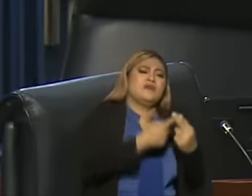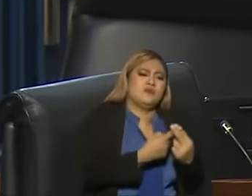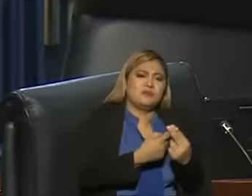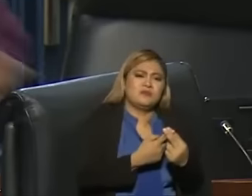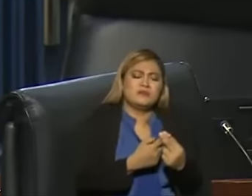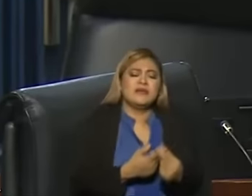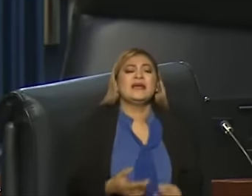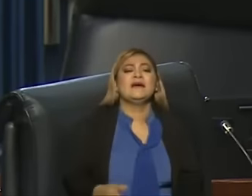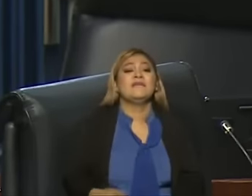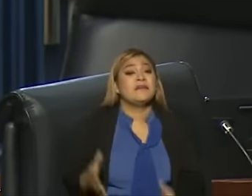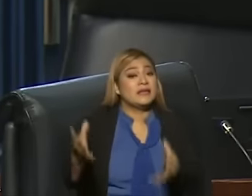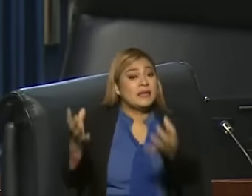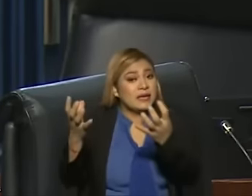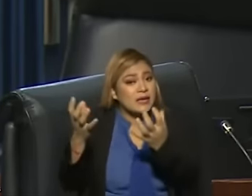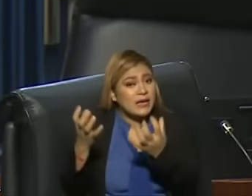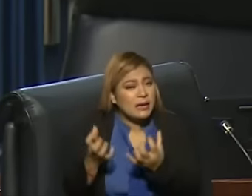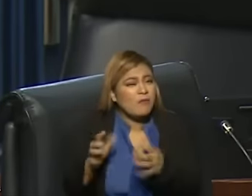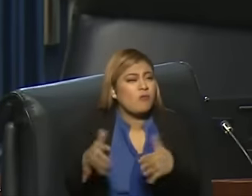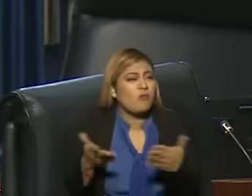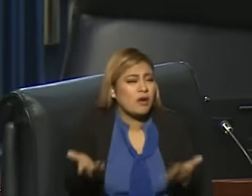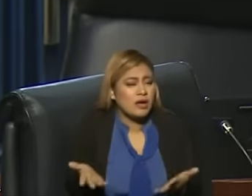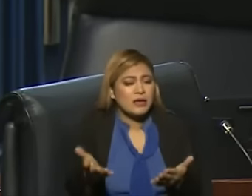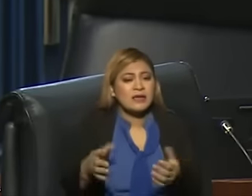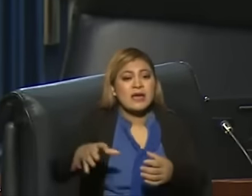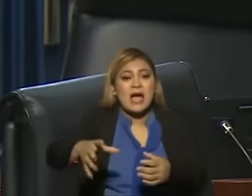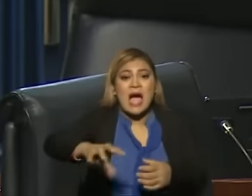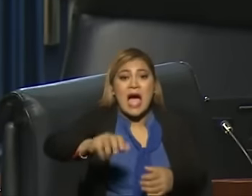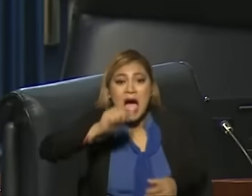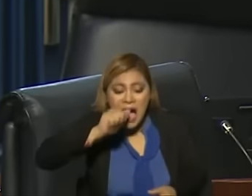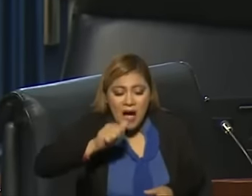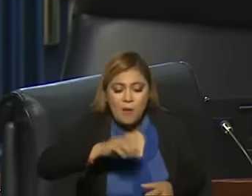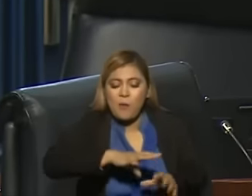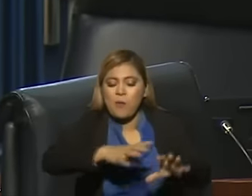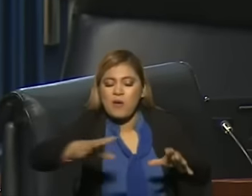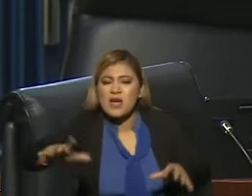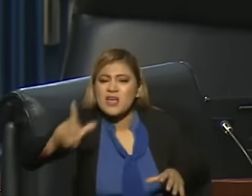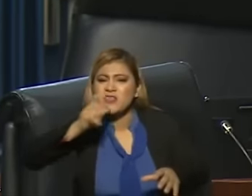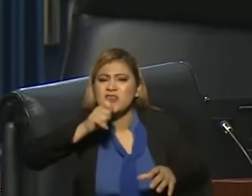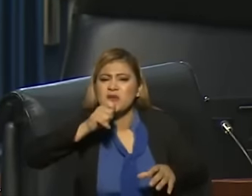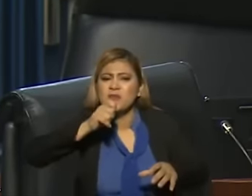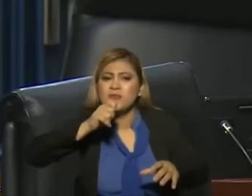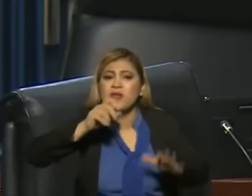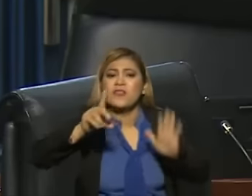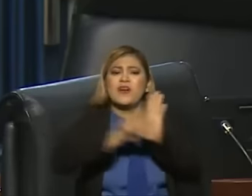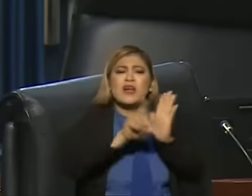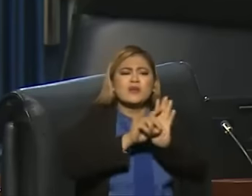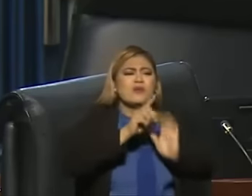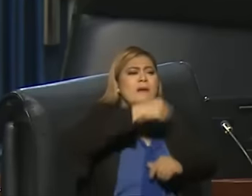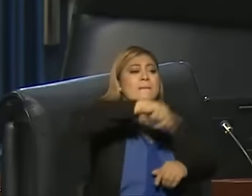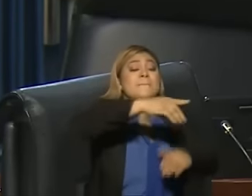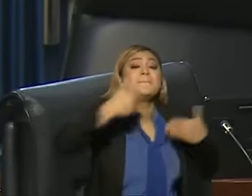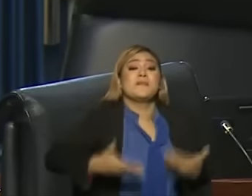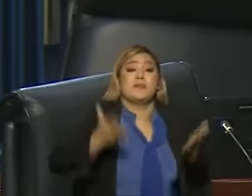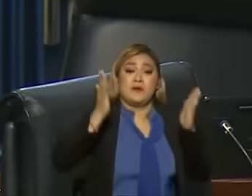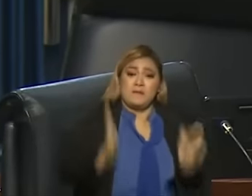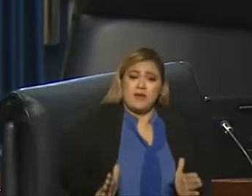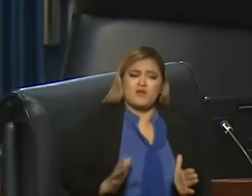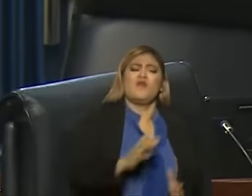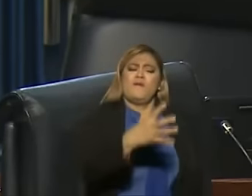recursos nosotros, que lo administremos nosotros. Porque si Omar